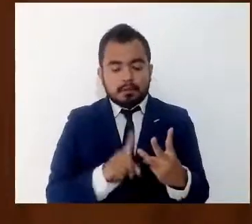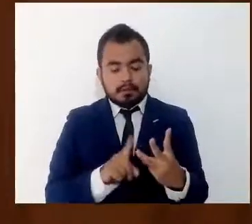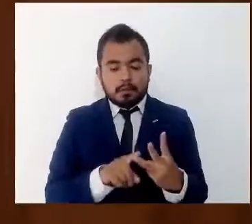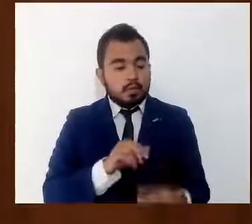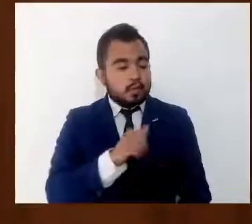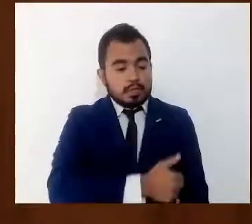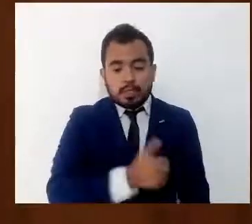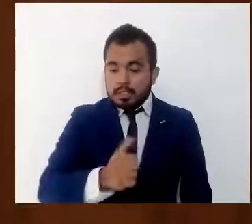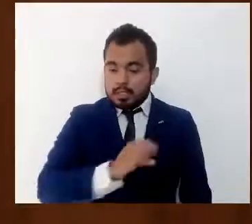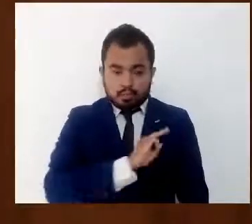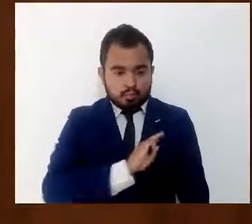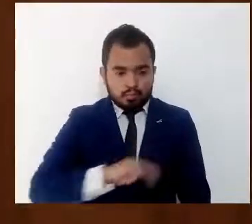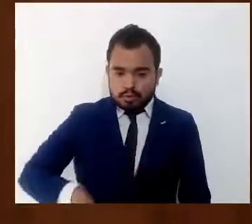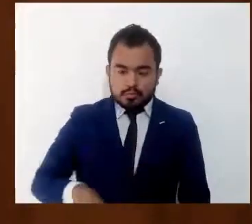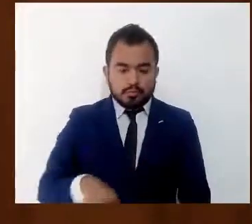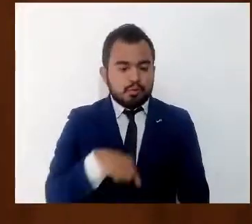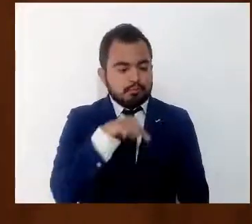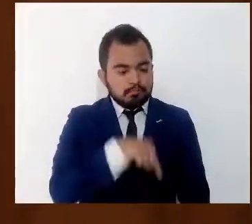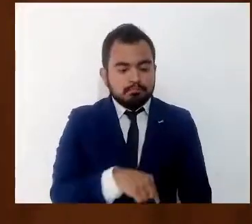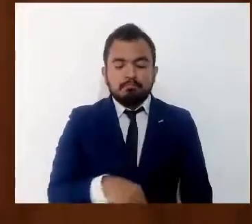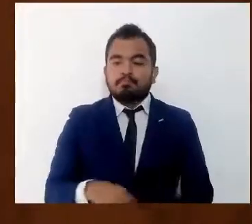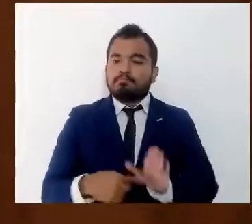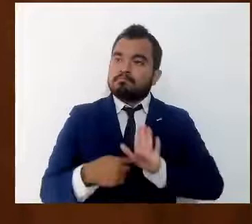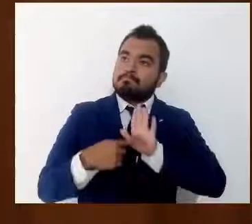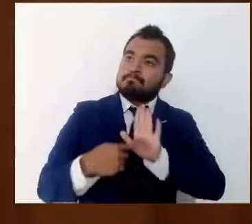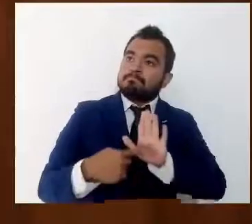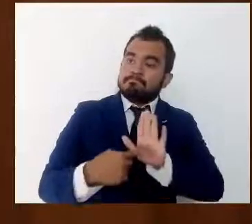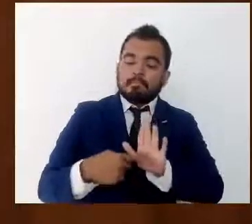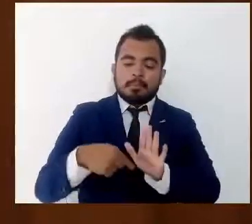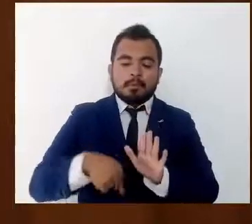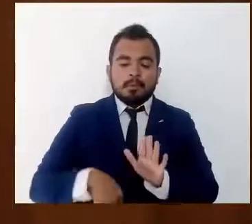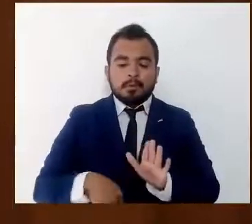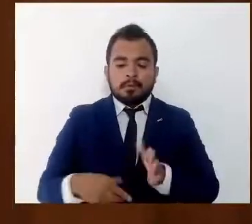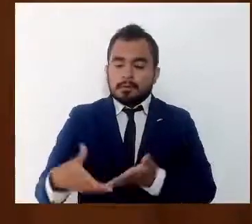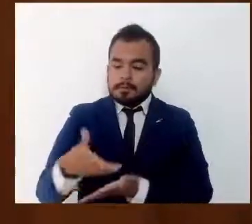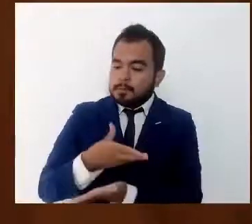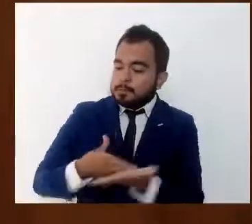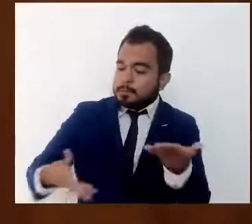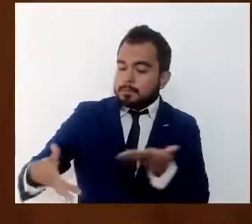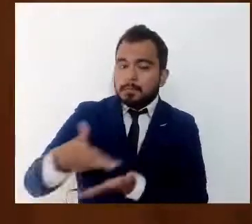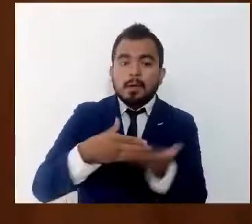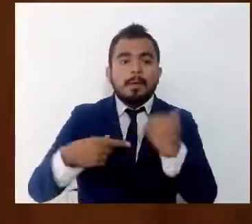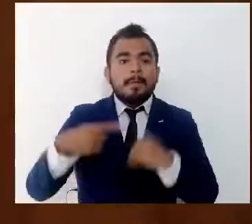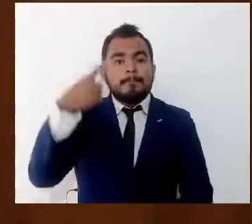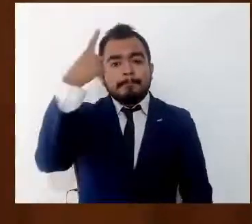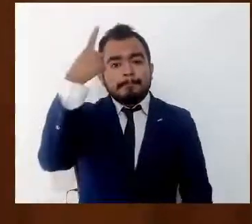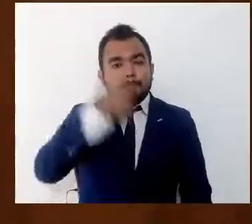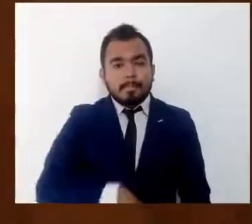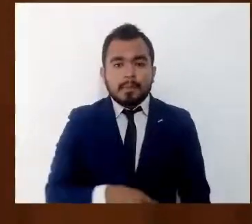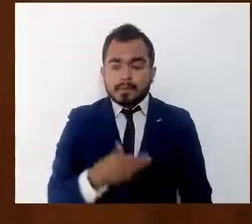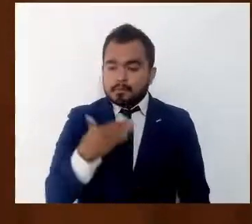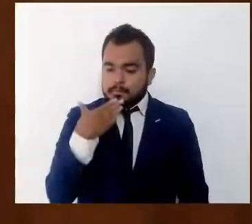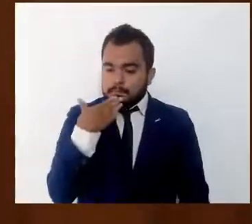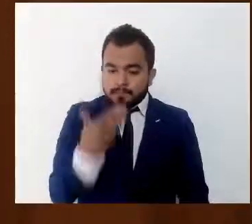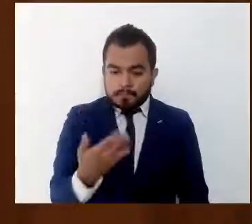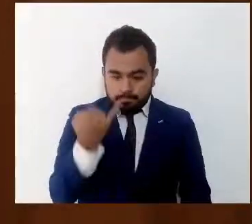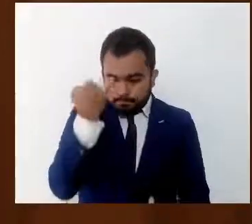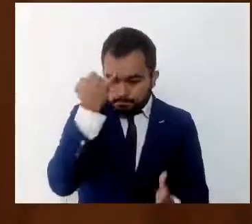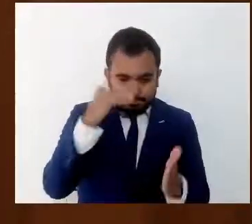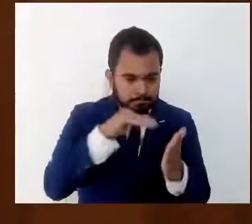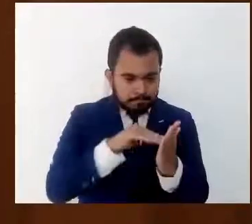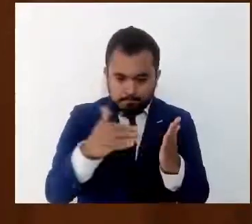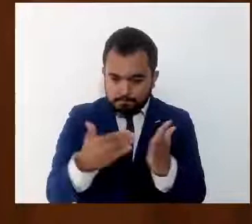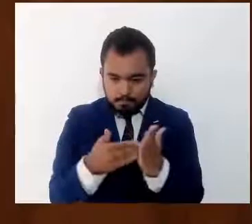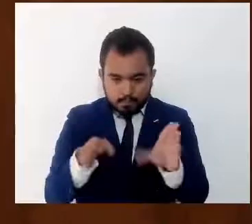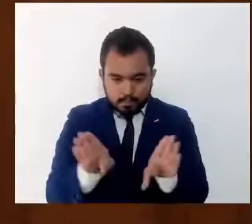conocer en esta agenda que permita generar estrategias y mecanismos que impulsen el desarrollo del turismo sostenible